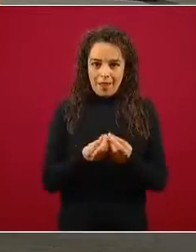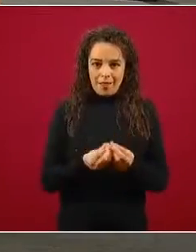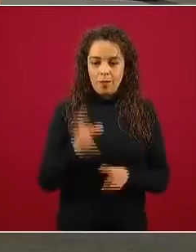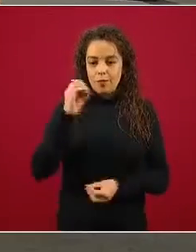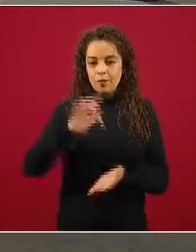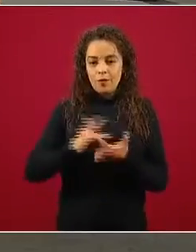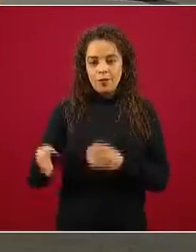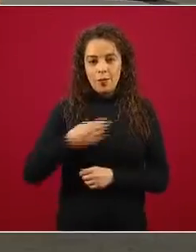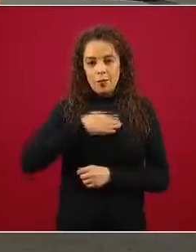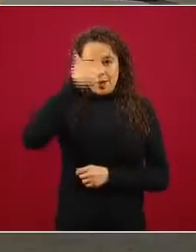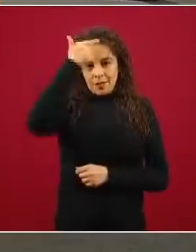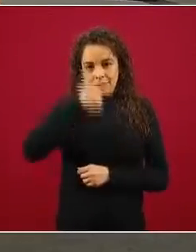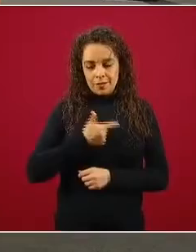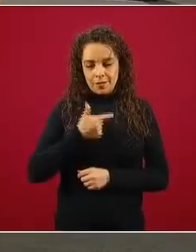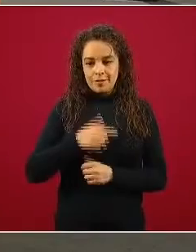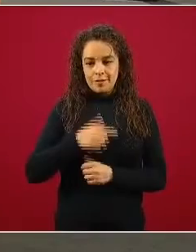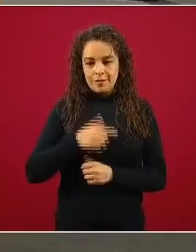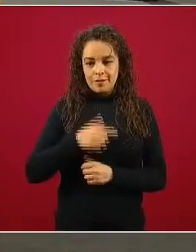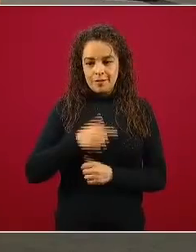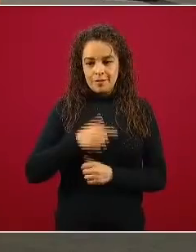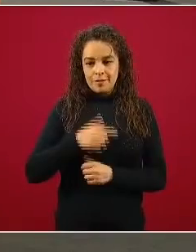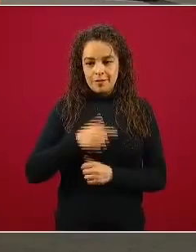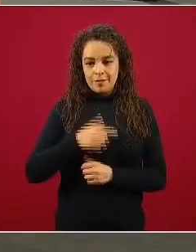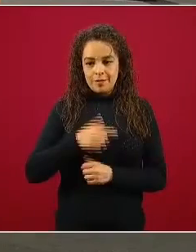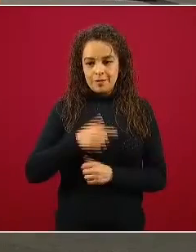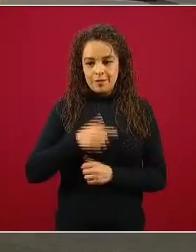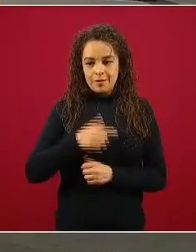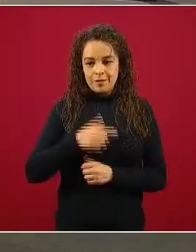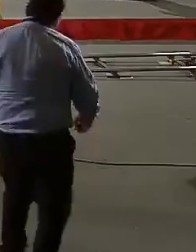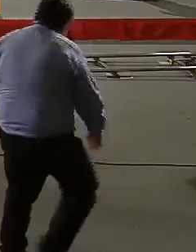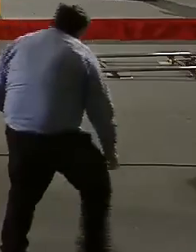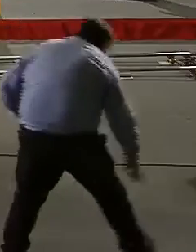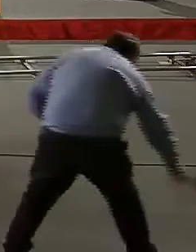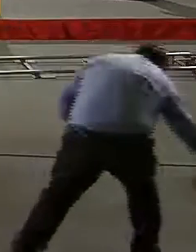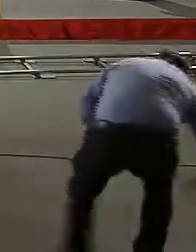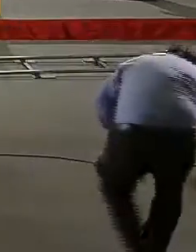Mañana. Buenas tardes. Muchas gracias. Sí.